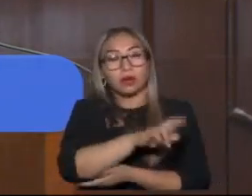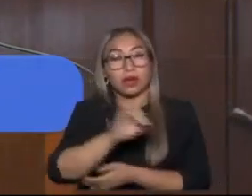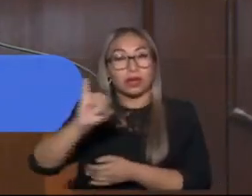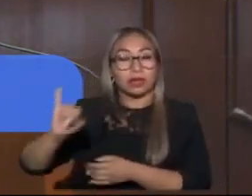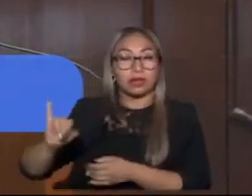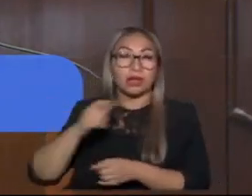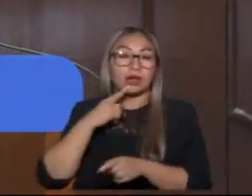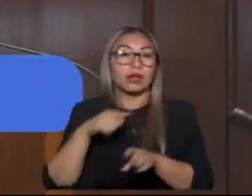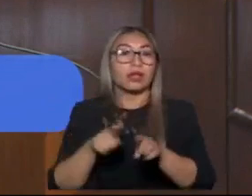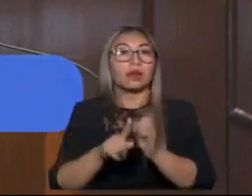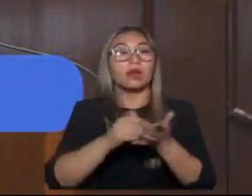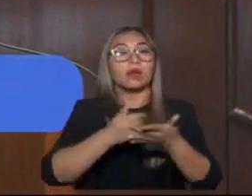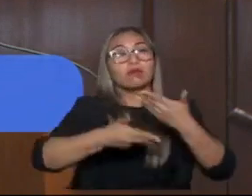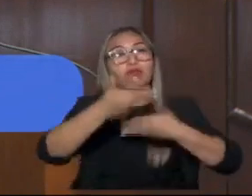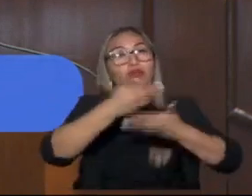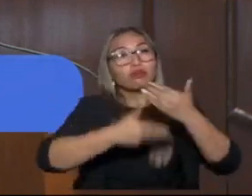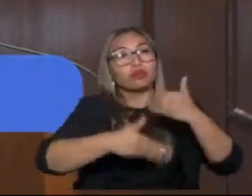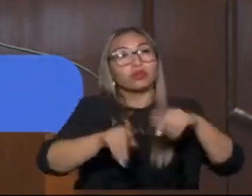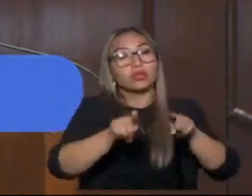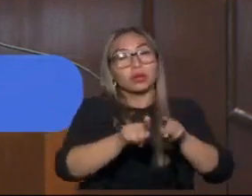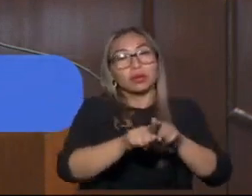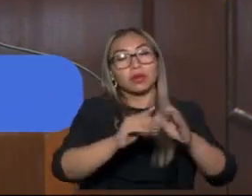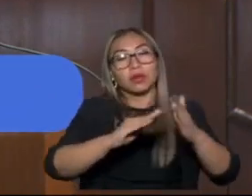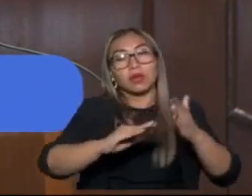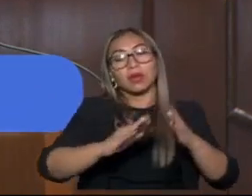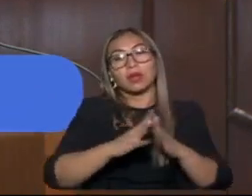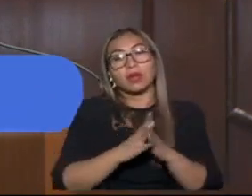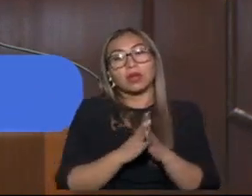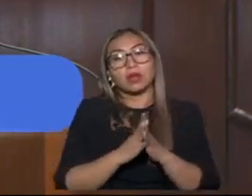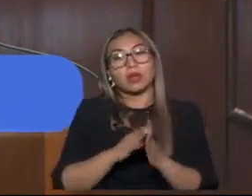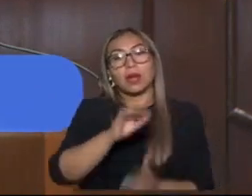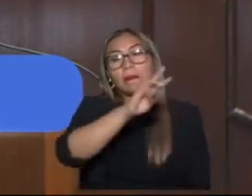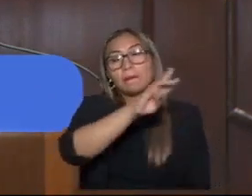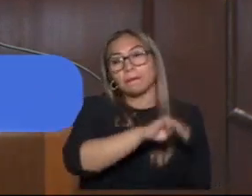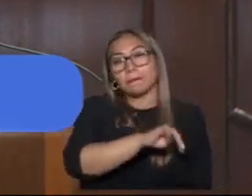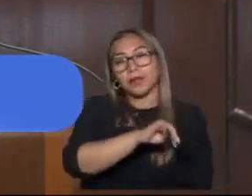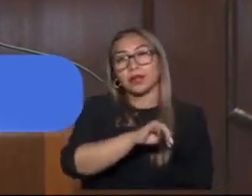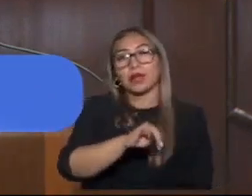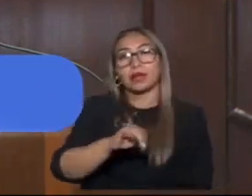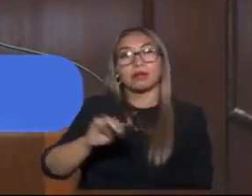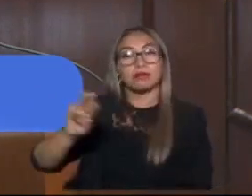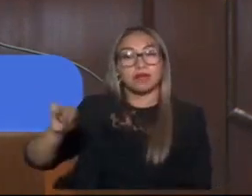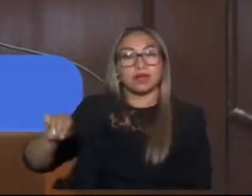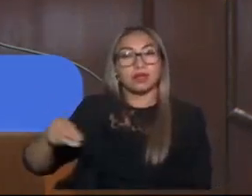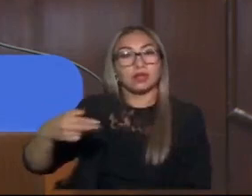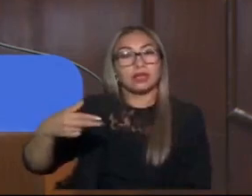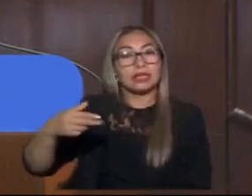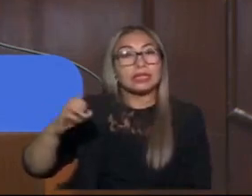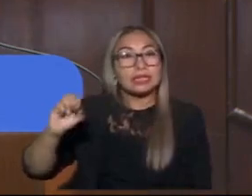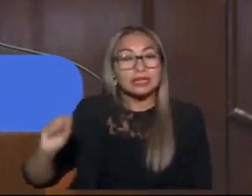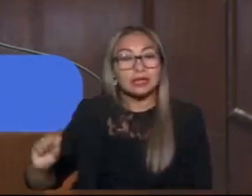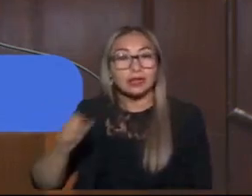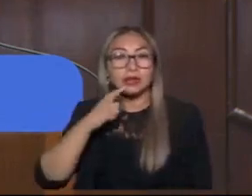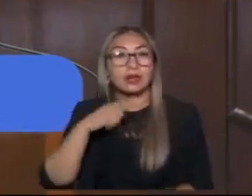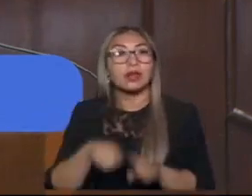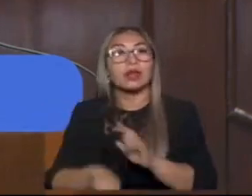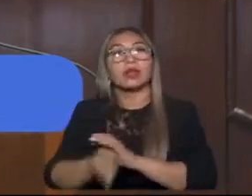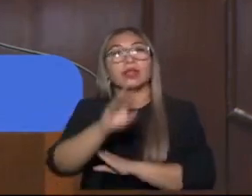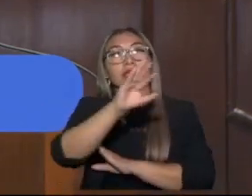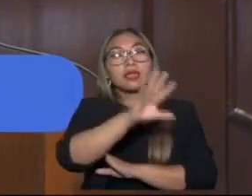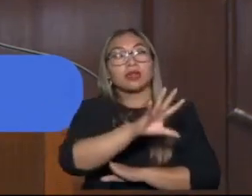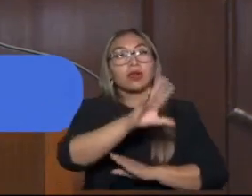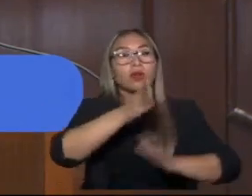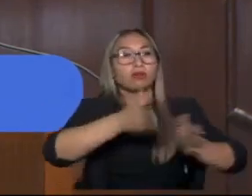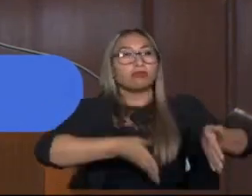construcción en San Miguelito del Complejo Habitacional Miguel Miki Sierra, que consiste de 5 torres de